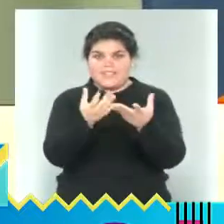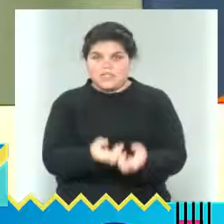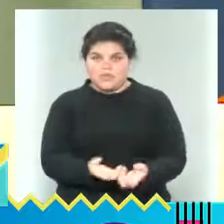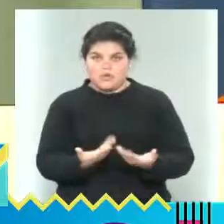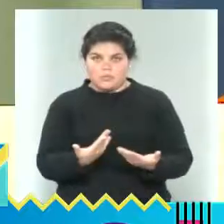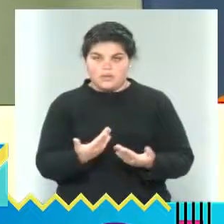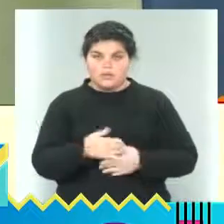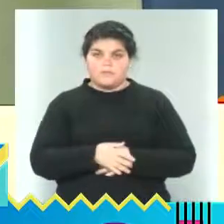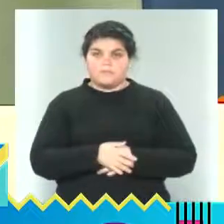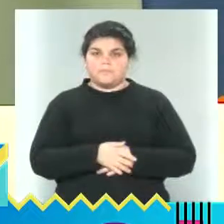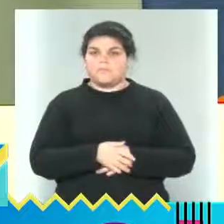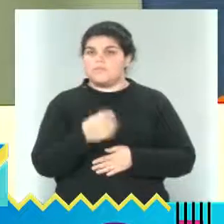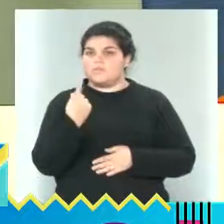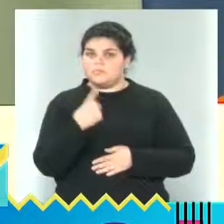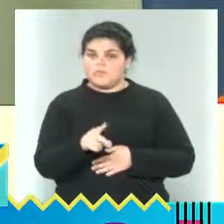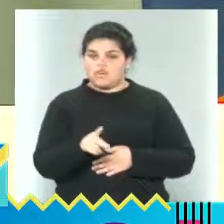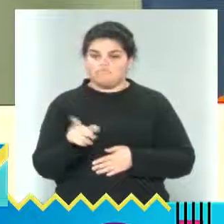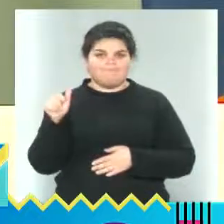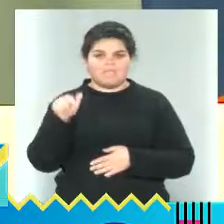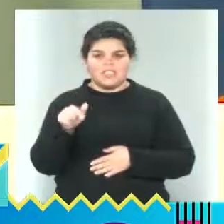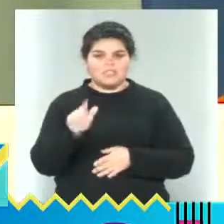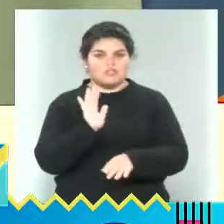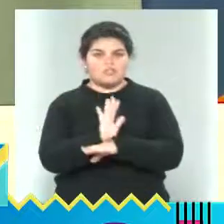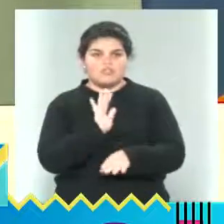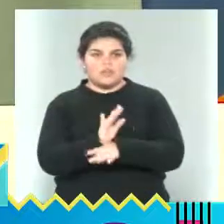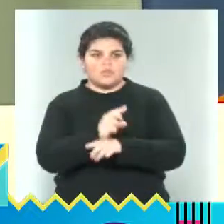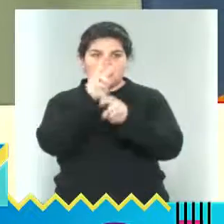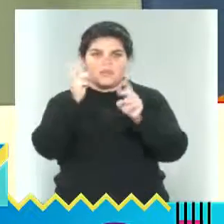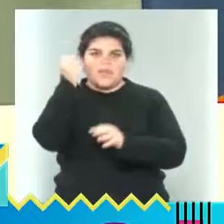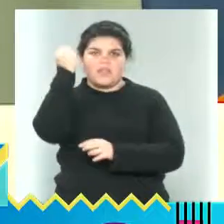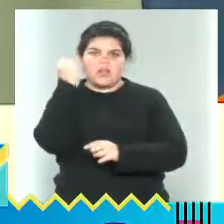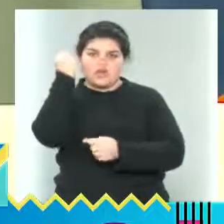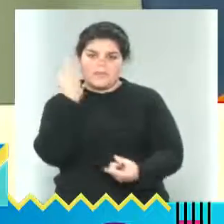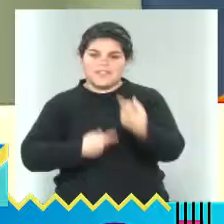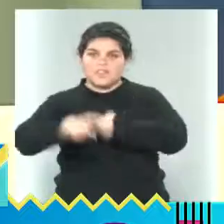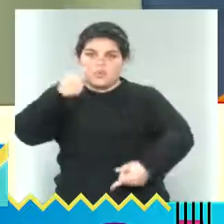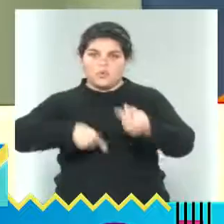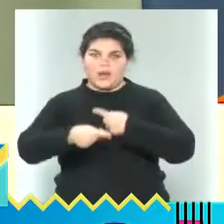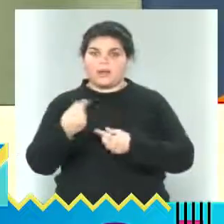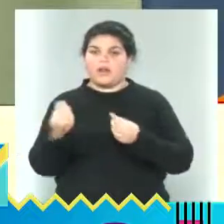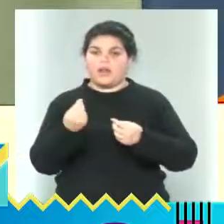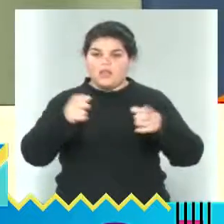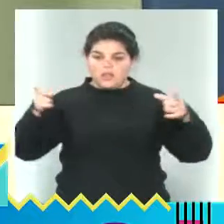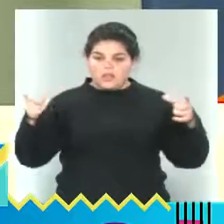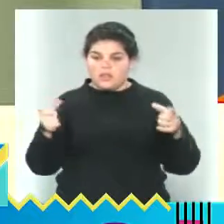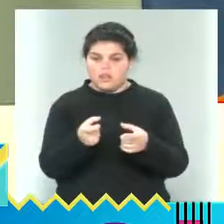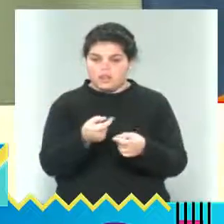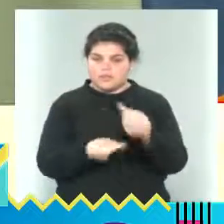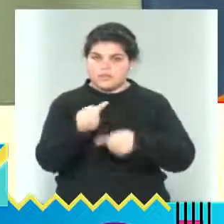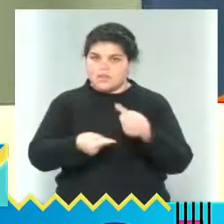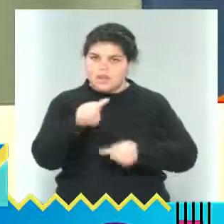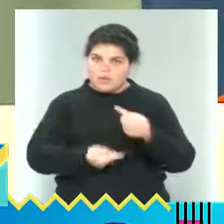se está utilizando. Yo creo que el concepto de economía circular, de achicar el círculo, de reusar